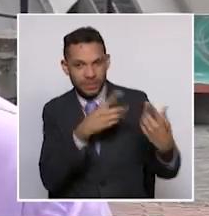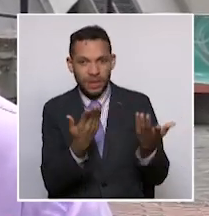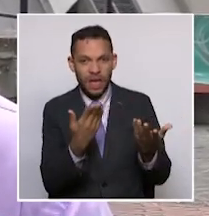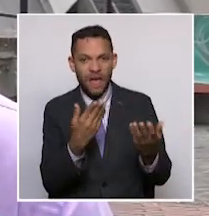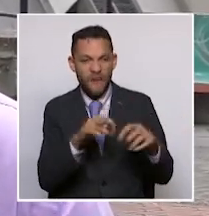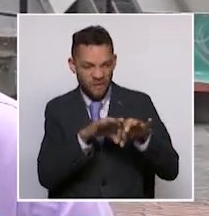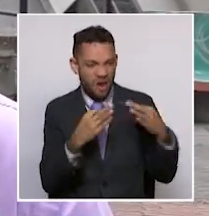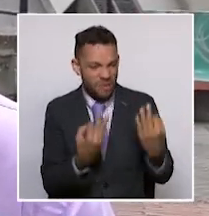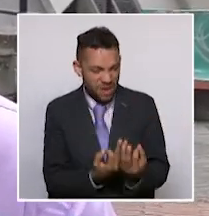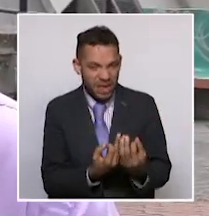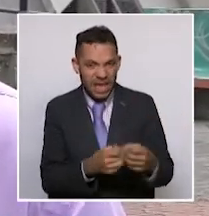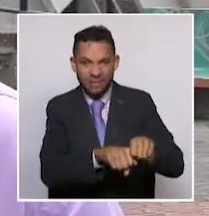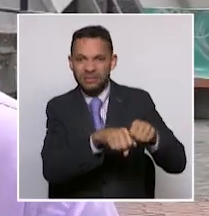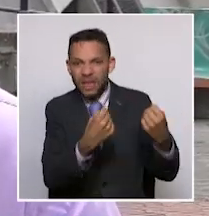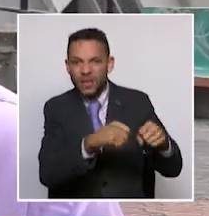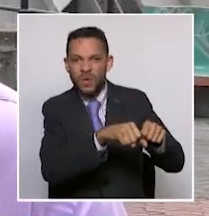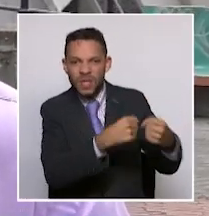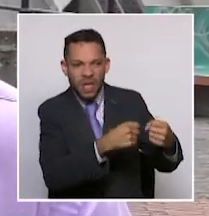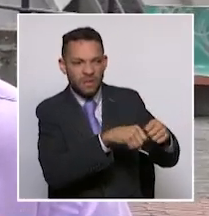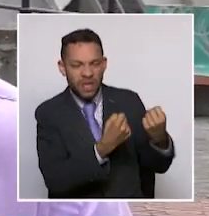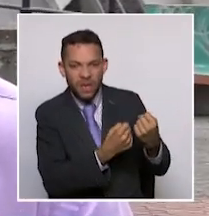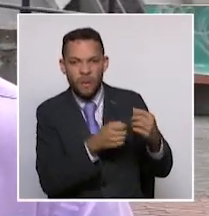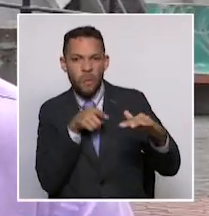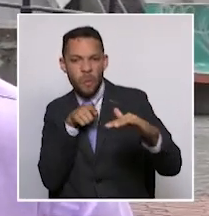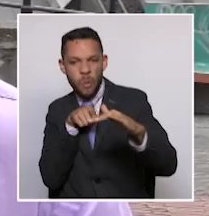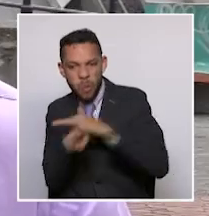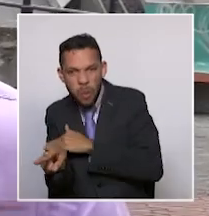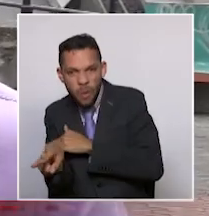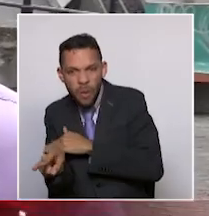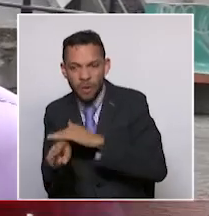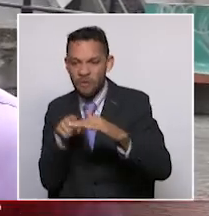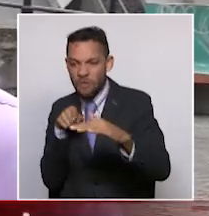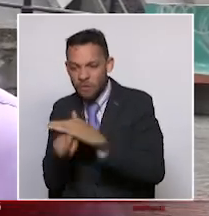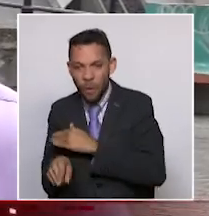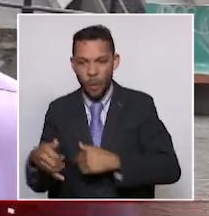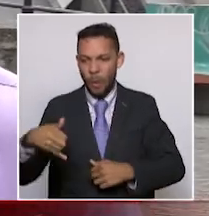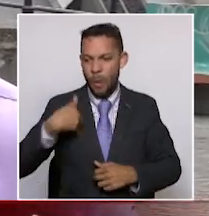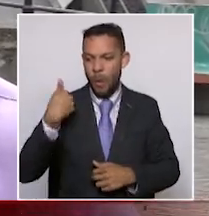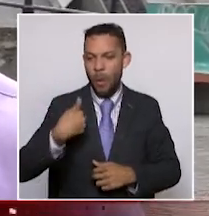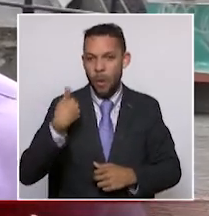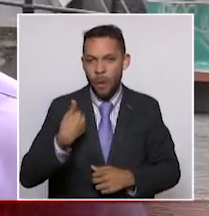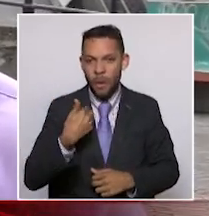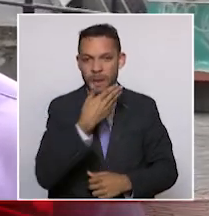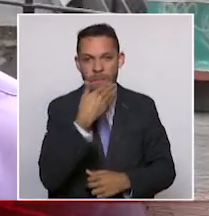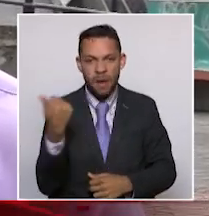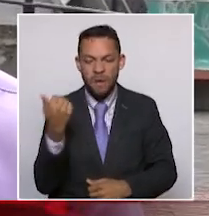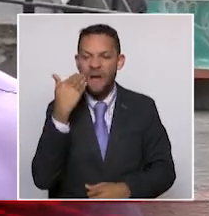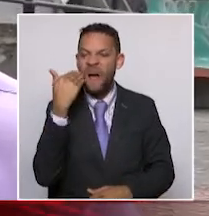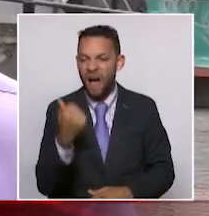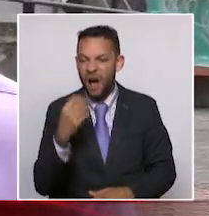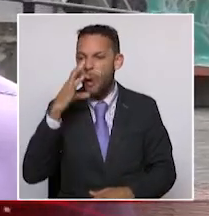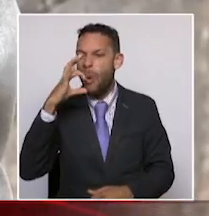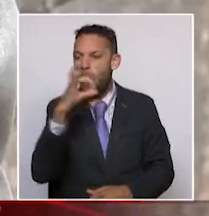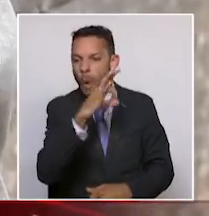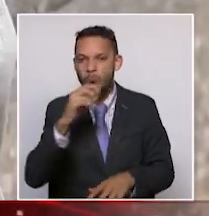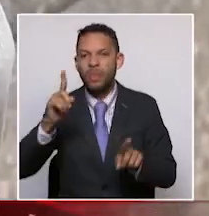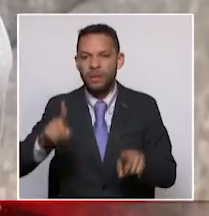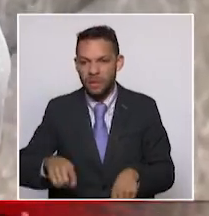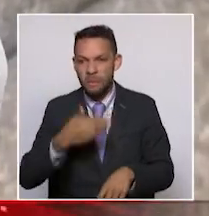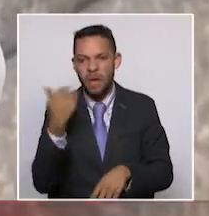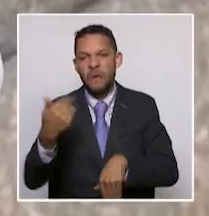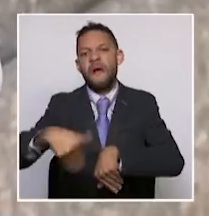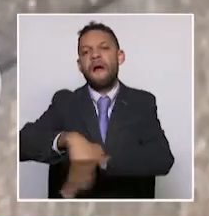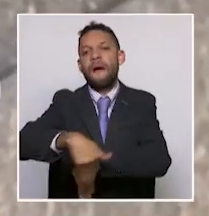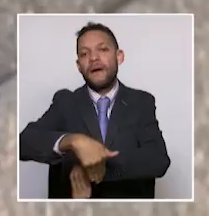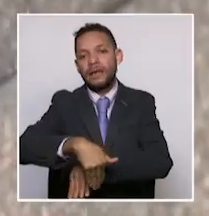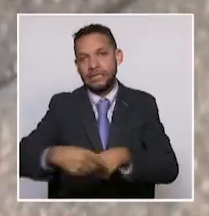familias que generan que los muchachos y las muchachas opten por la situación de calle. Para la